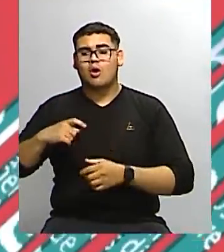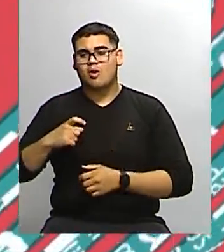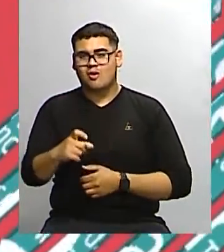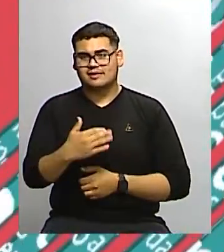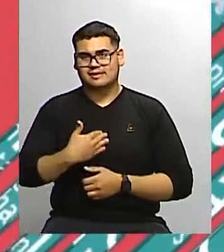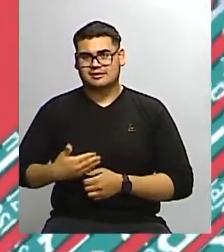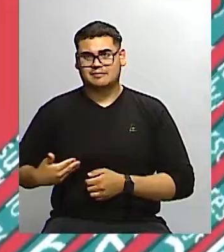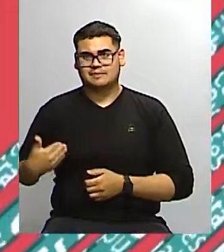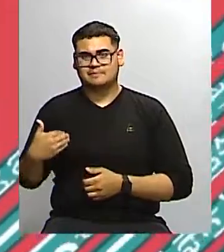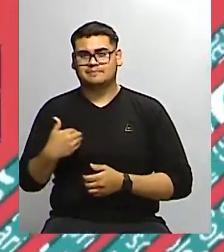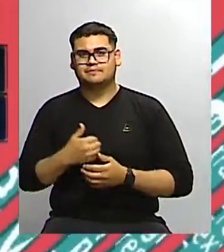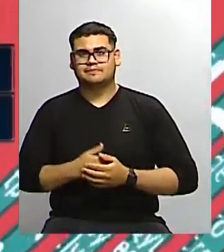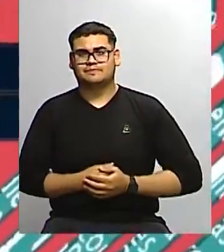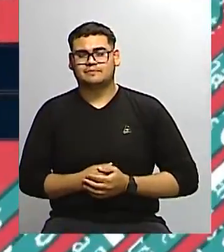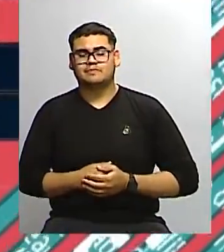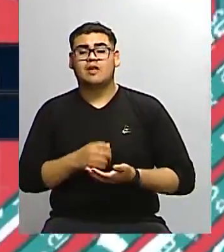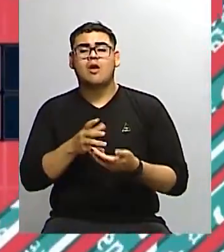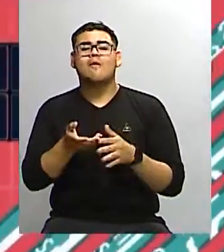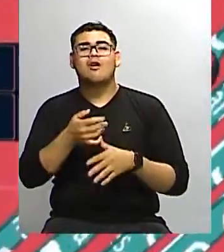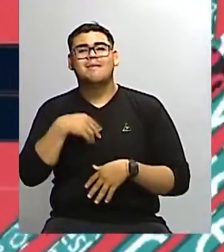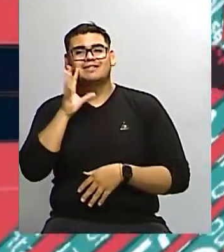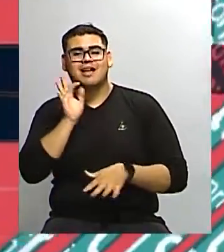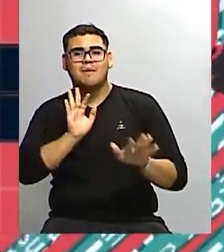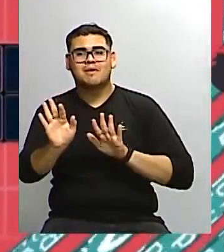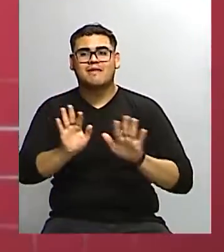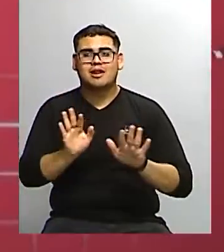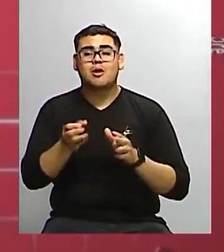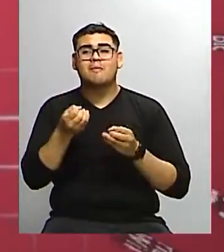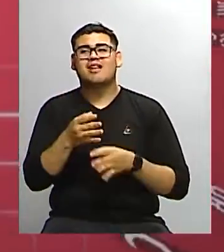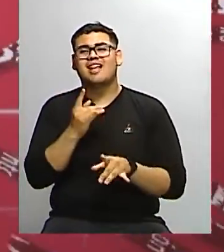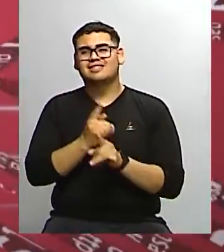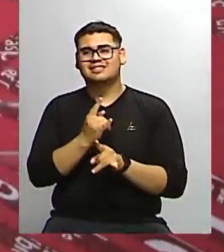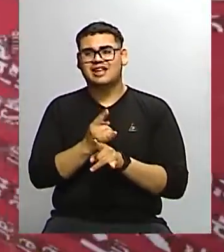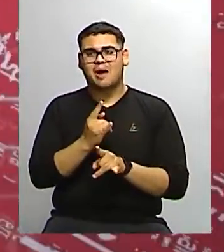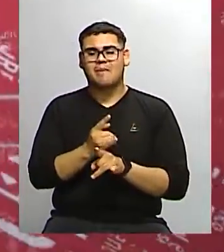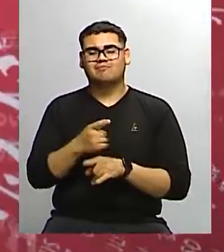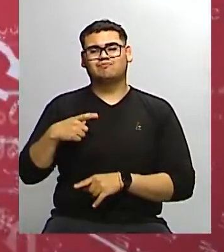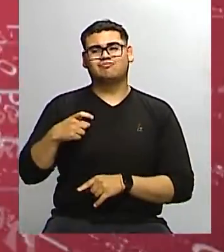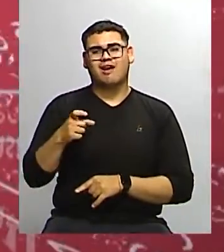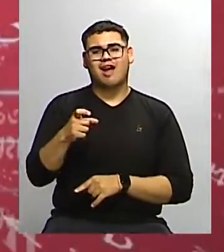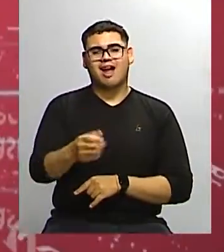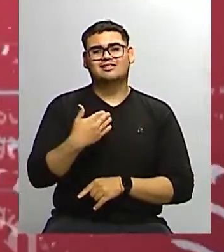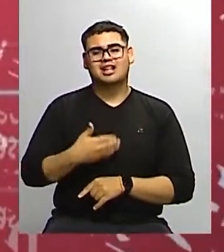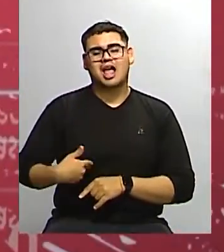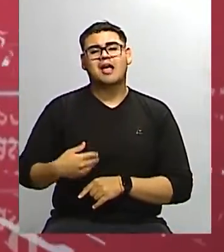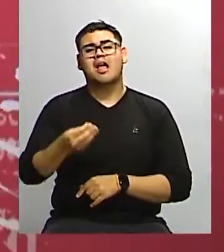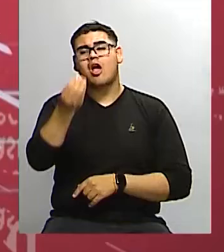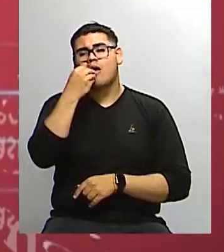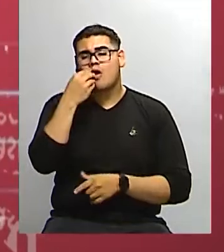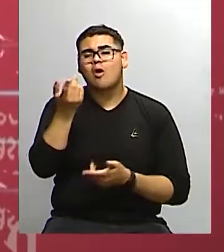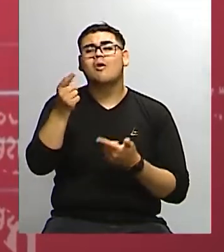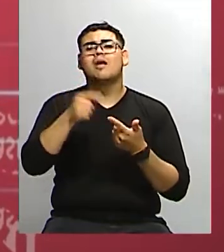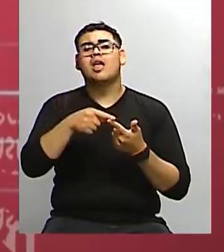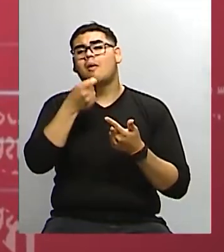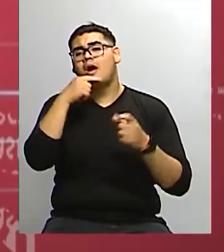saber qué podemos prevenir. Porque además cuando se habla de cáncer en general siempre se hace hincapié en lo que comemos, en si